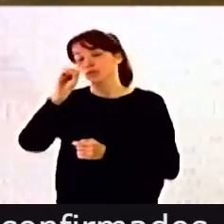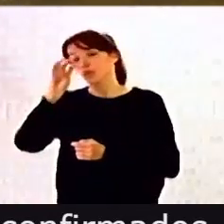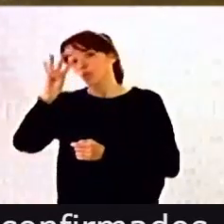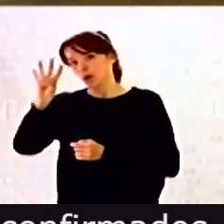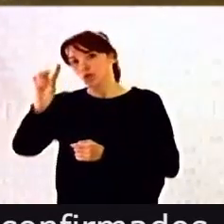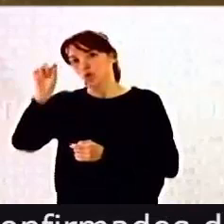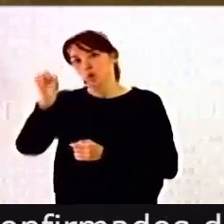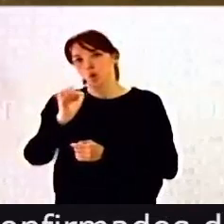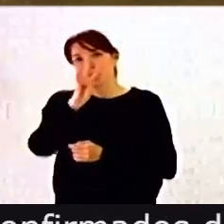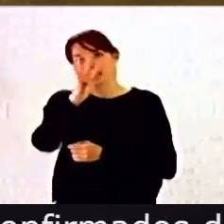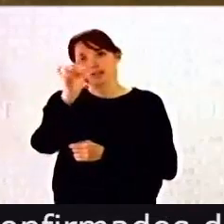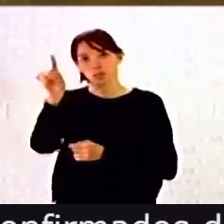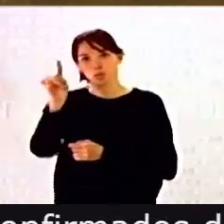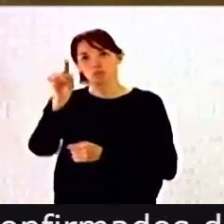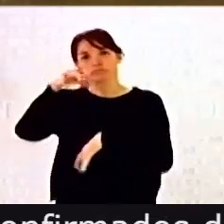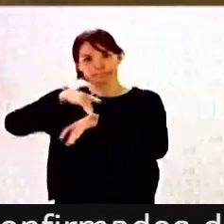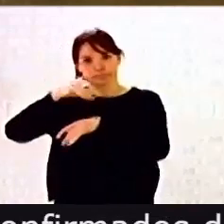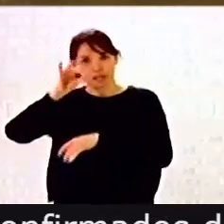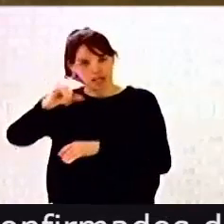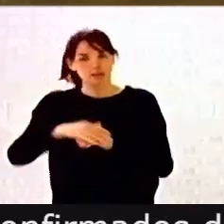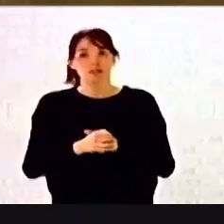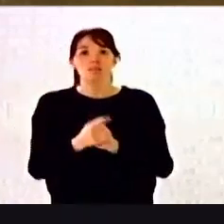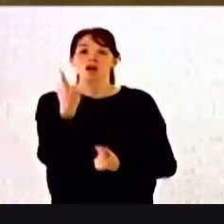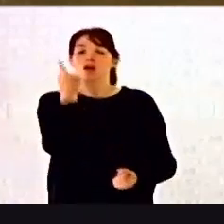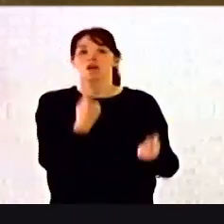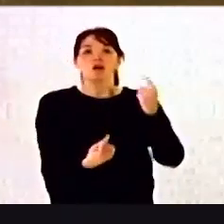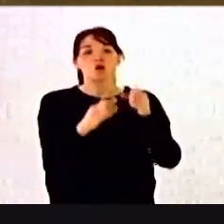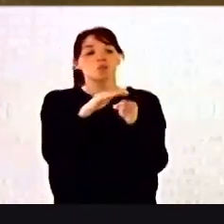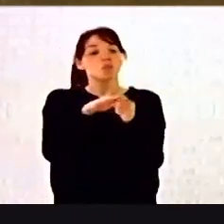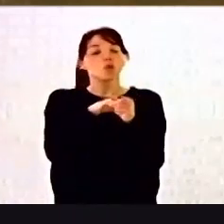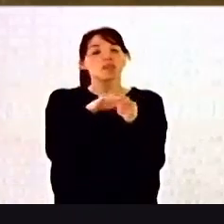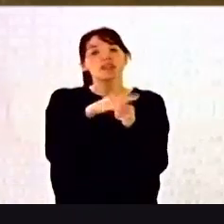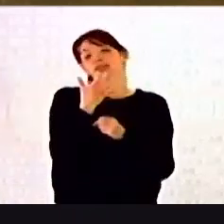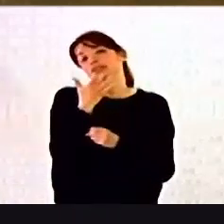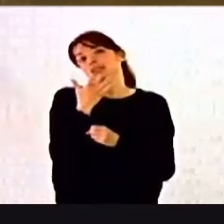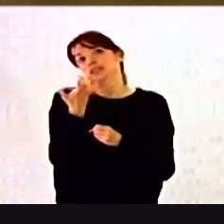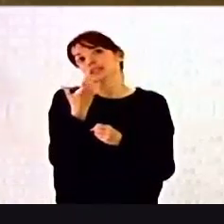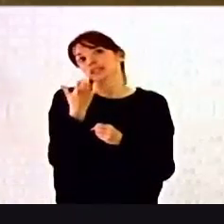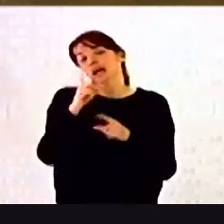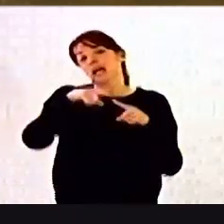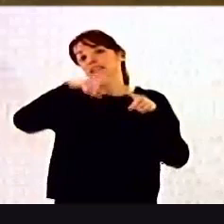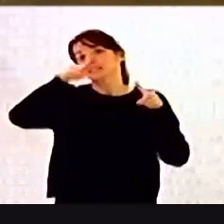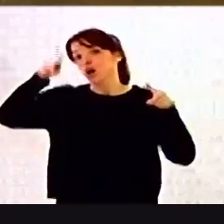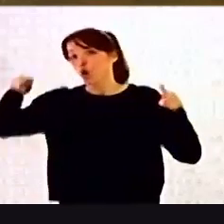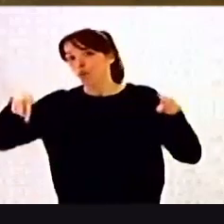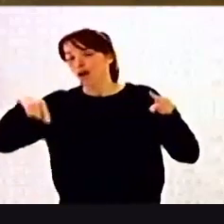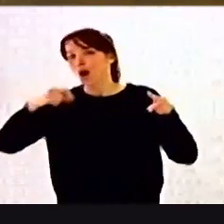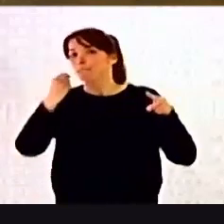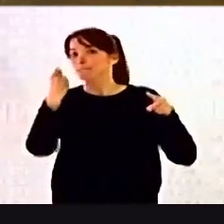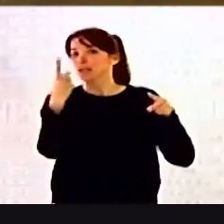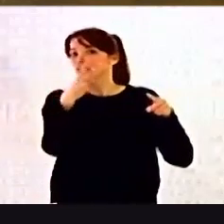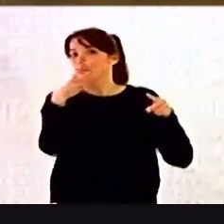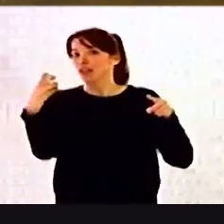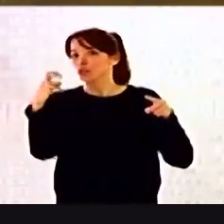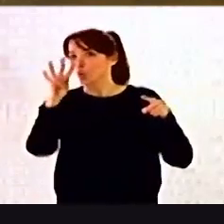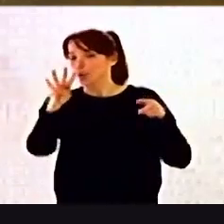404,41. Pero hay provincias, como por ejemplo Segovia, que tiene